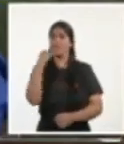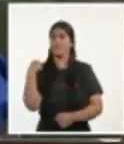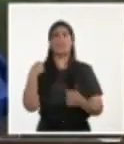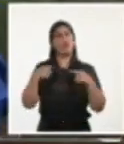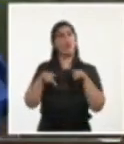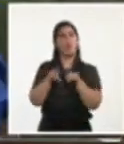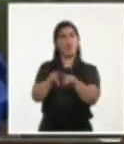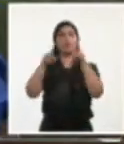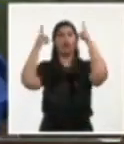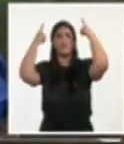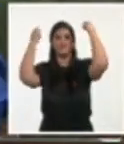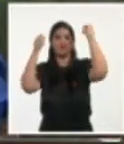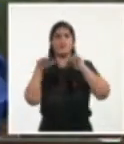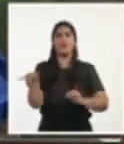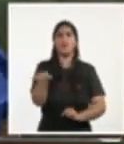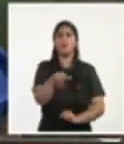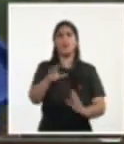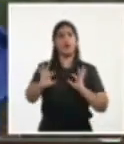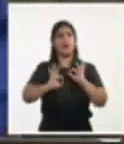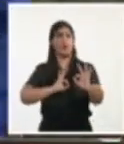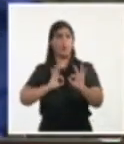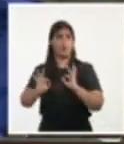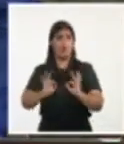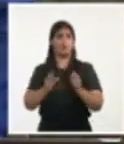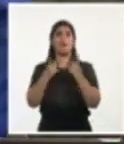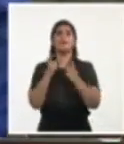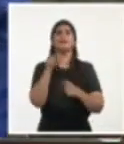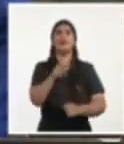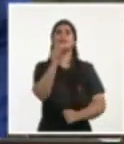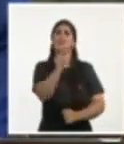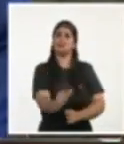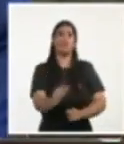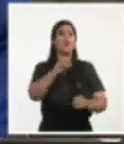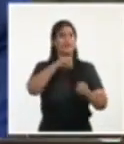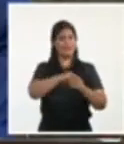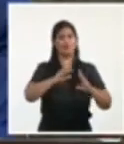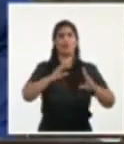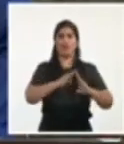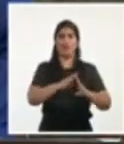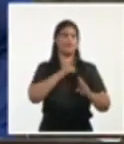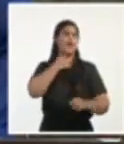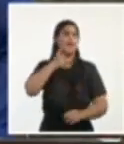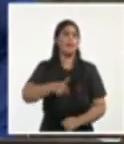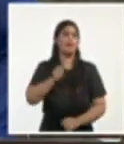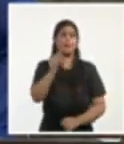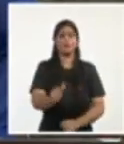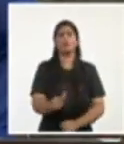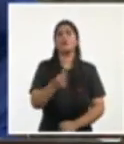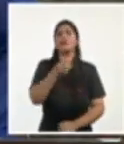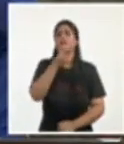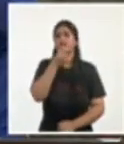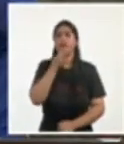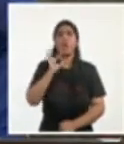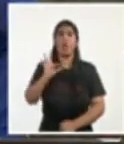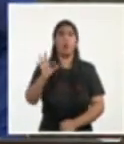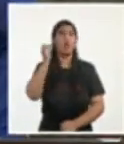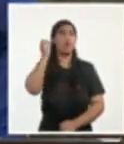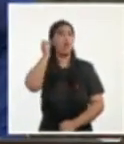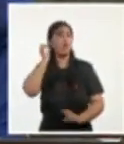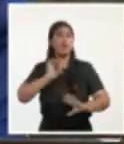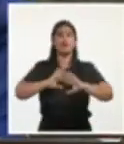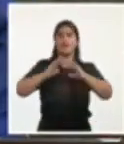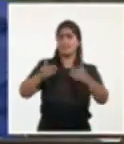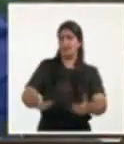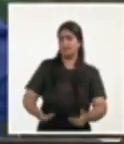medicamentos, los cuidados que lleve esa persona que esté ingresada en casa. Pero lleva, y es un componente adicional, una enorme responsabilidad de quién, de